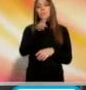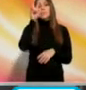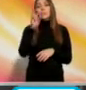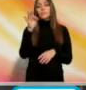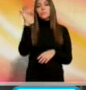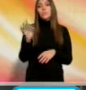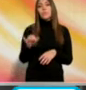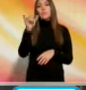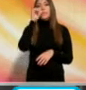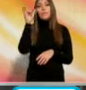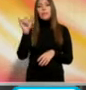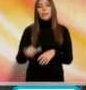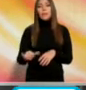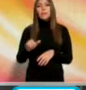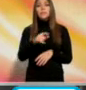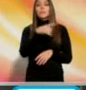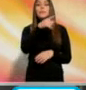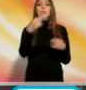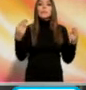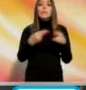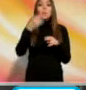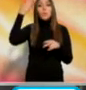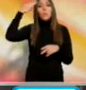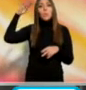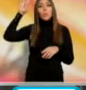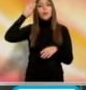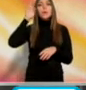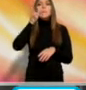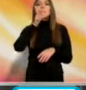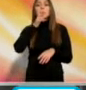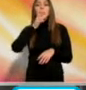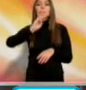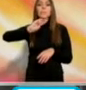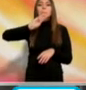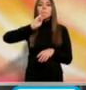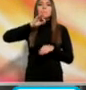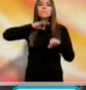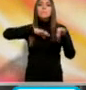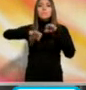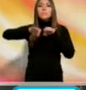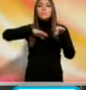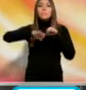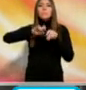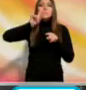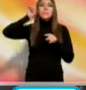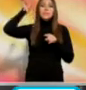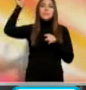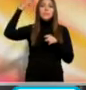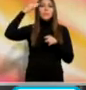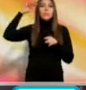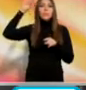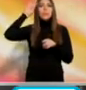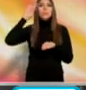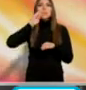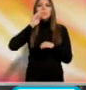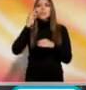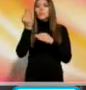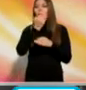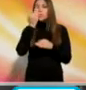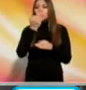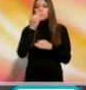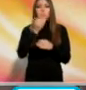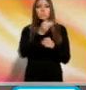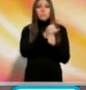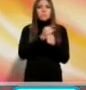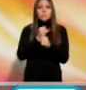italiano. Sí. Nació en Cuba porque los padres estaban trabajando, el padre era agrónomo, la madre era botánica, y estaban